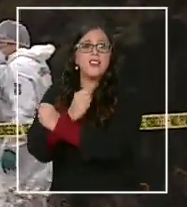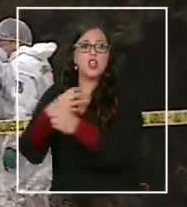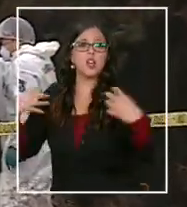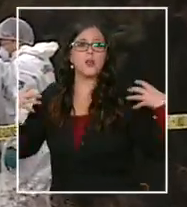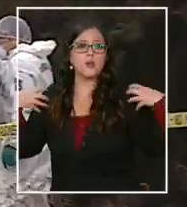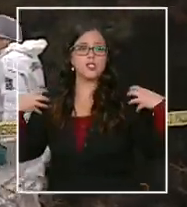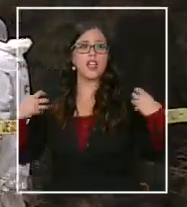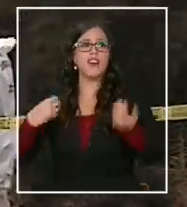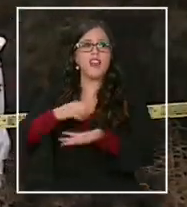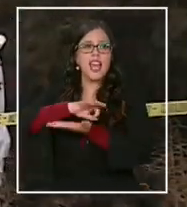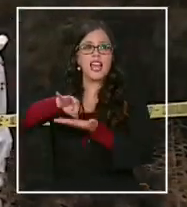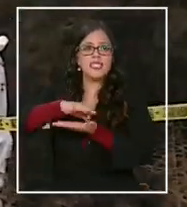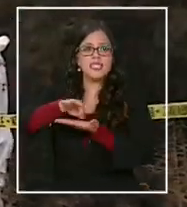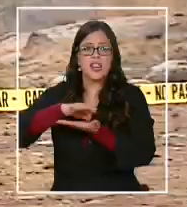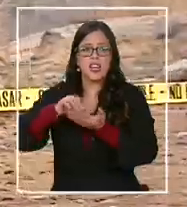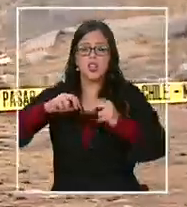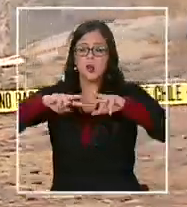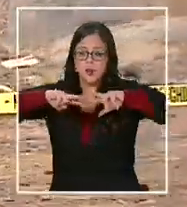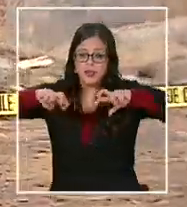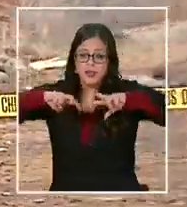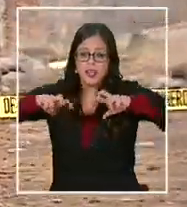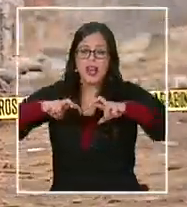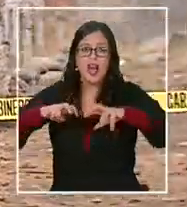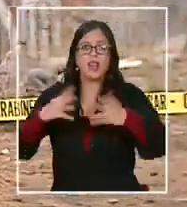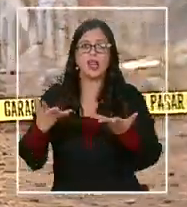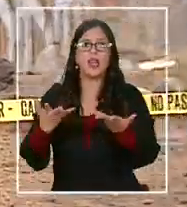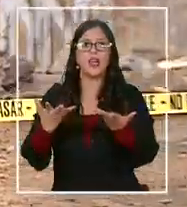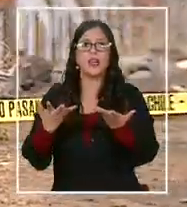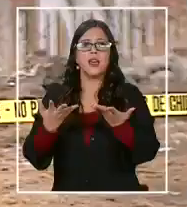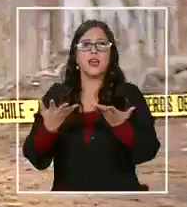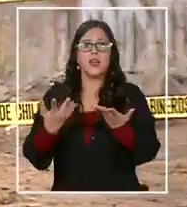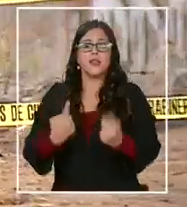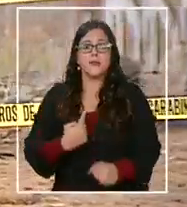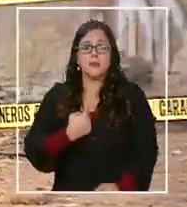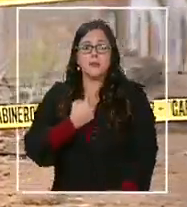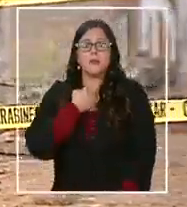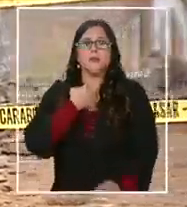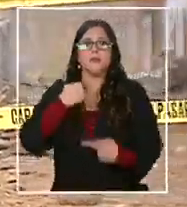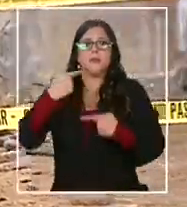determinar cómo ocurrieron estos crímenes que impactaron este martes en la capital.